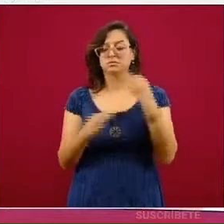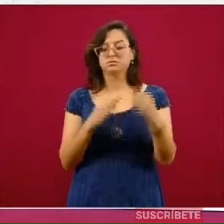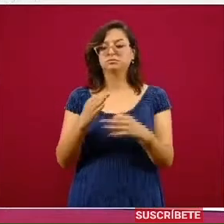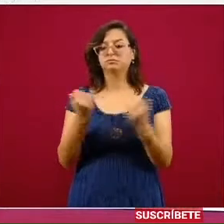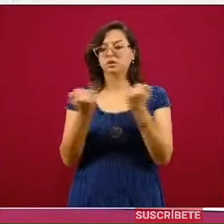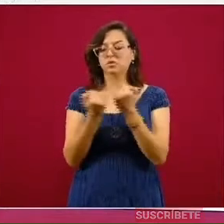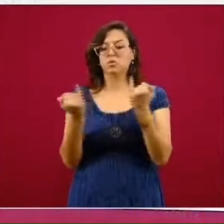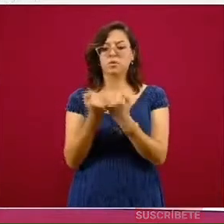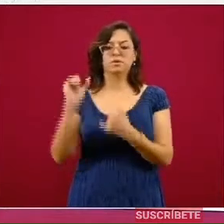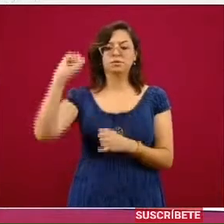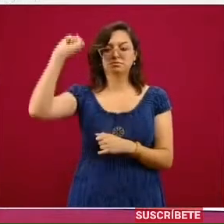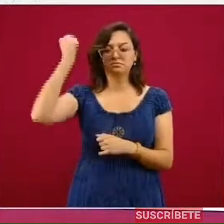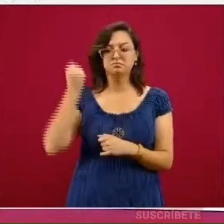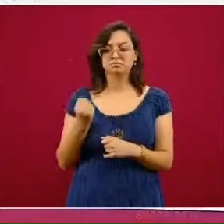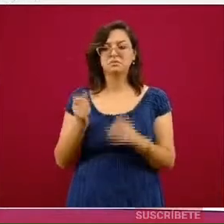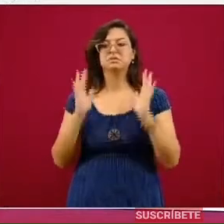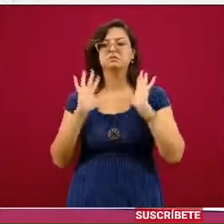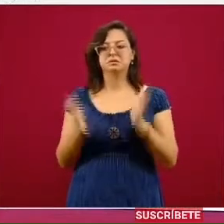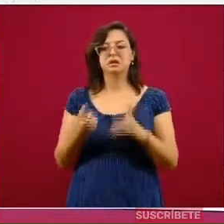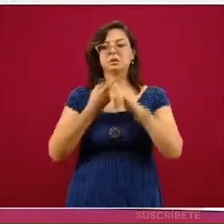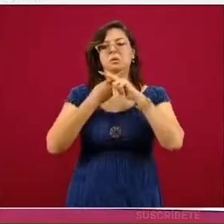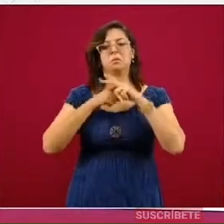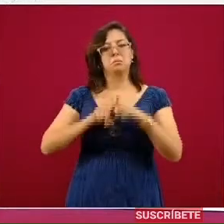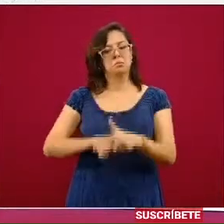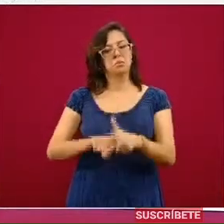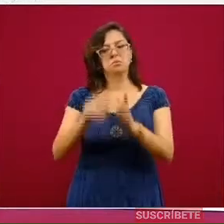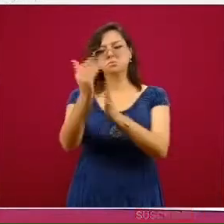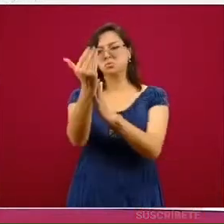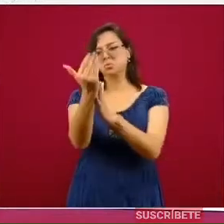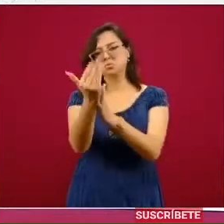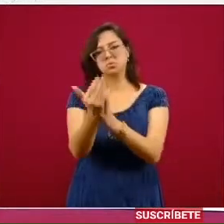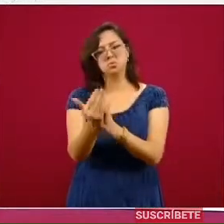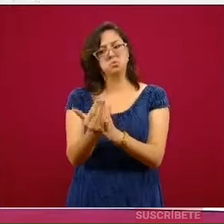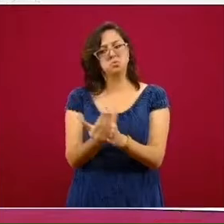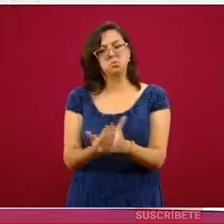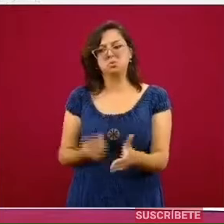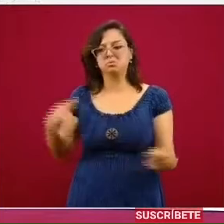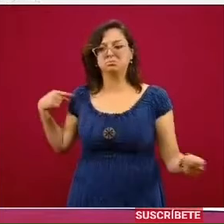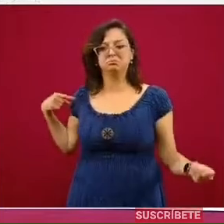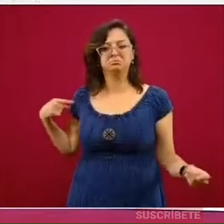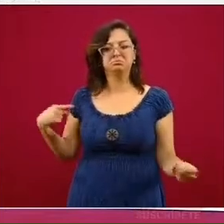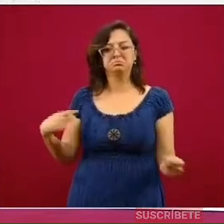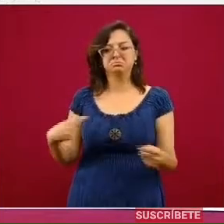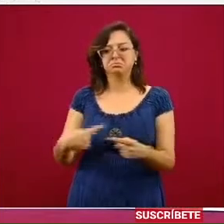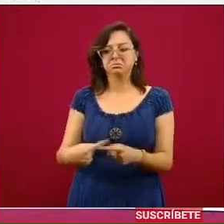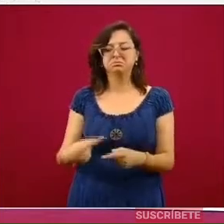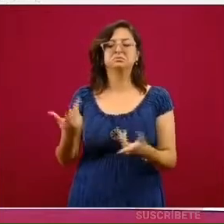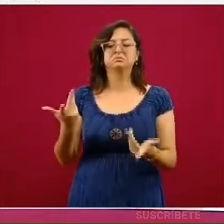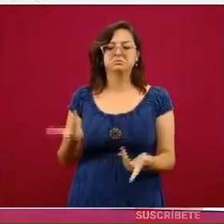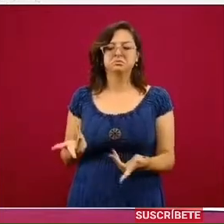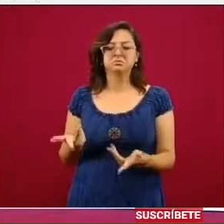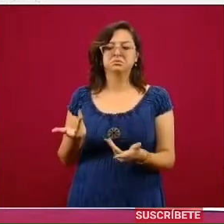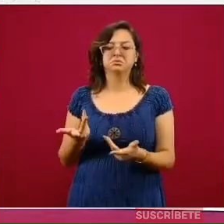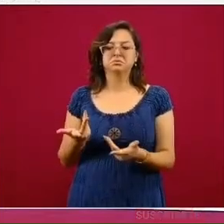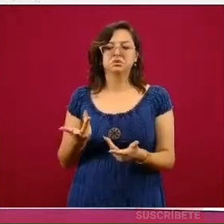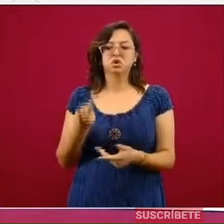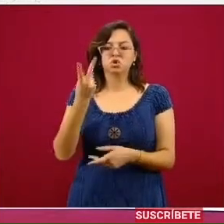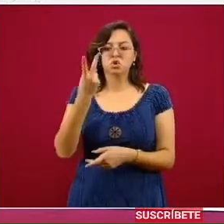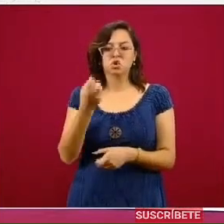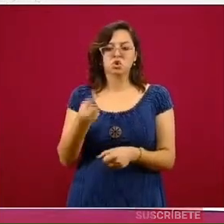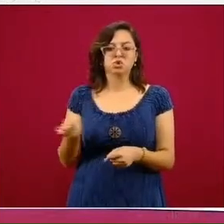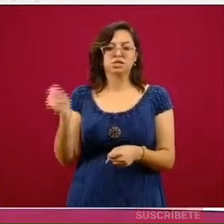con Sinaloa, en donde vemos ya un patrón de descenso sostenido a lo largo de varios días, en este caso ya más